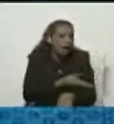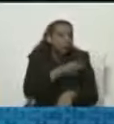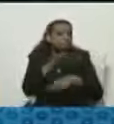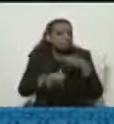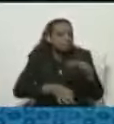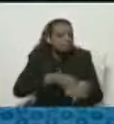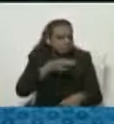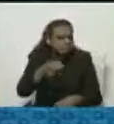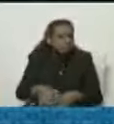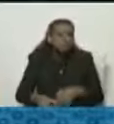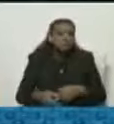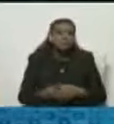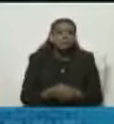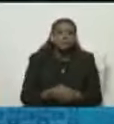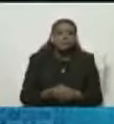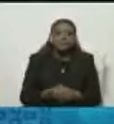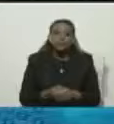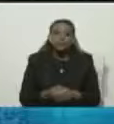yo les decía,